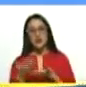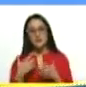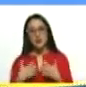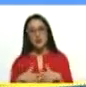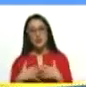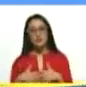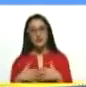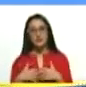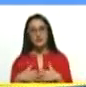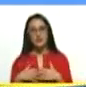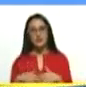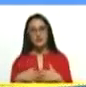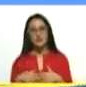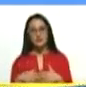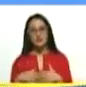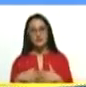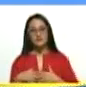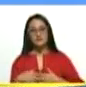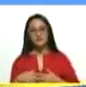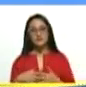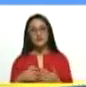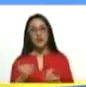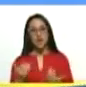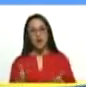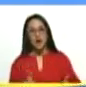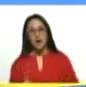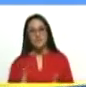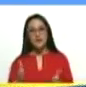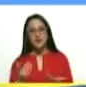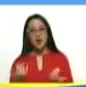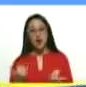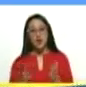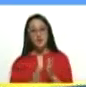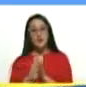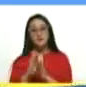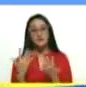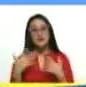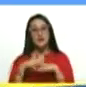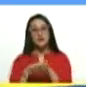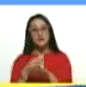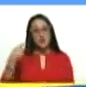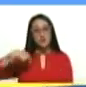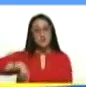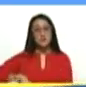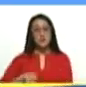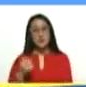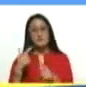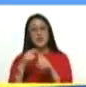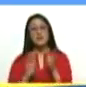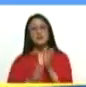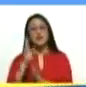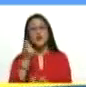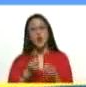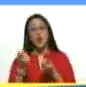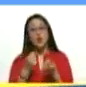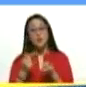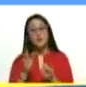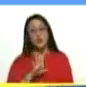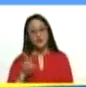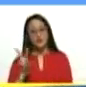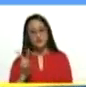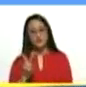comercial y hemos ratificado el camino de avance en la integración de las inversiones y el desarrollo económico productivo de